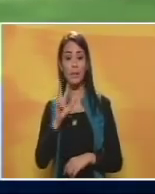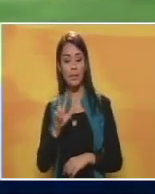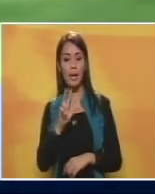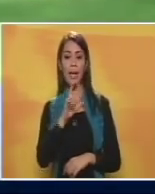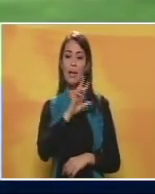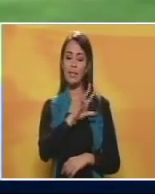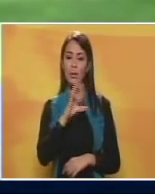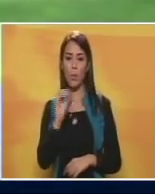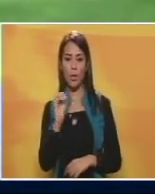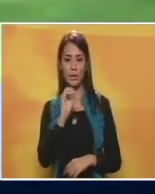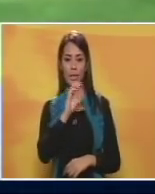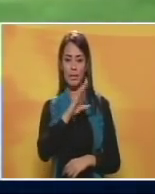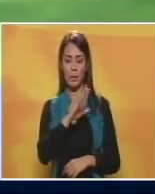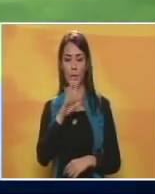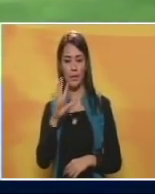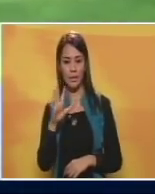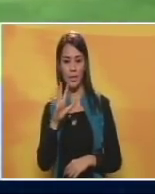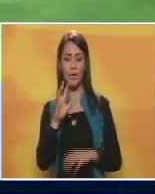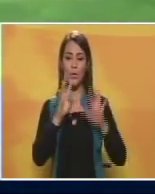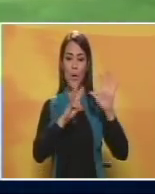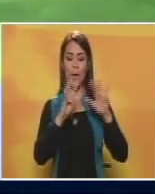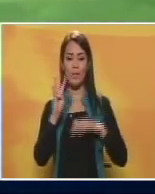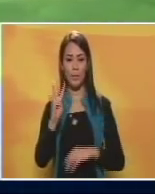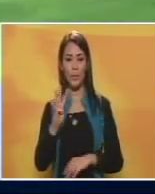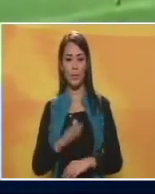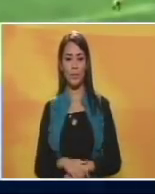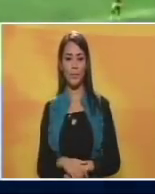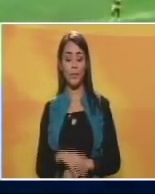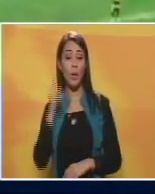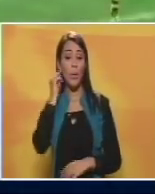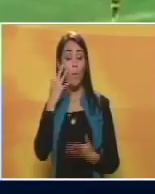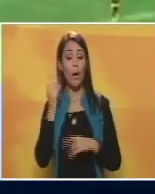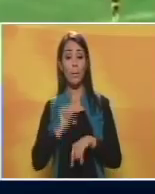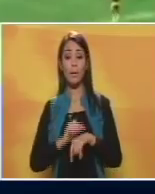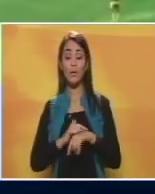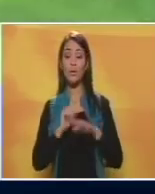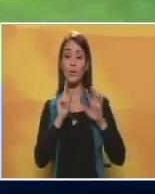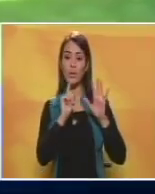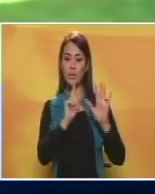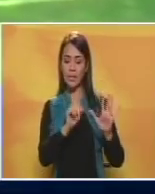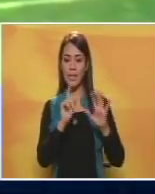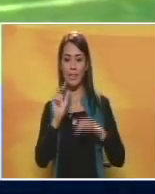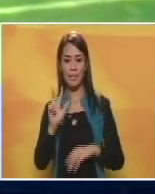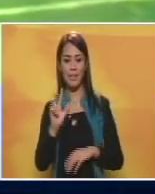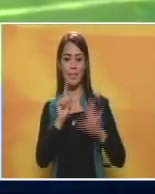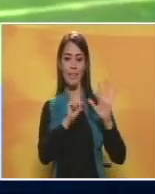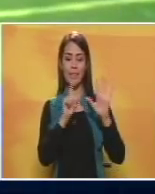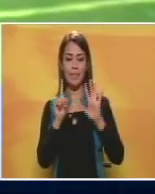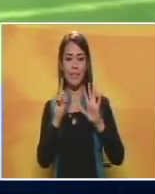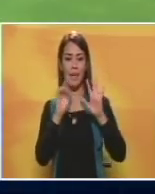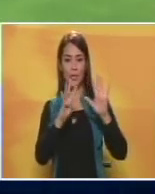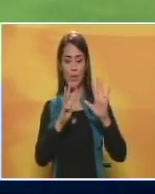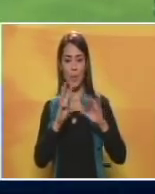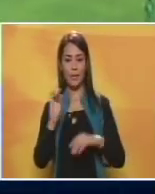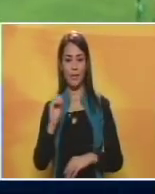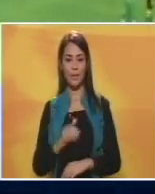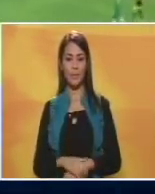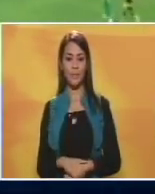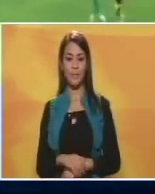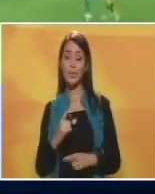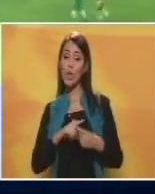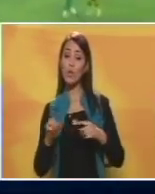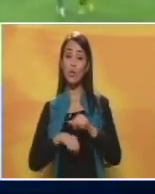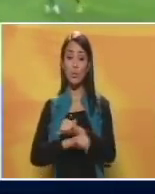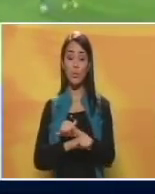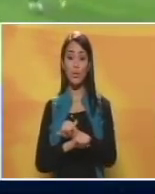50, al 55 y al 94. Hat-trick de Isaura Viso en los minutos 63, 66 y 90. Y un tanto más de Oriana